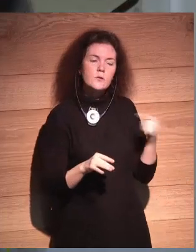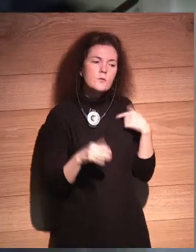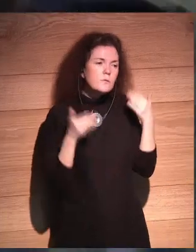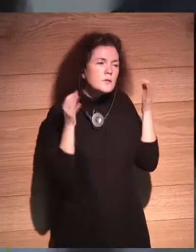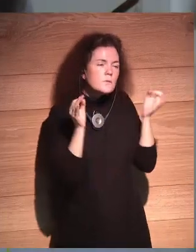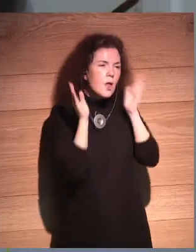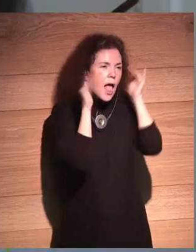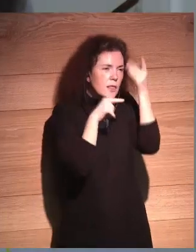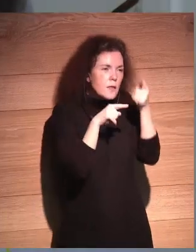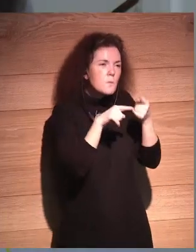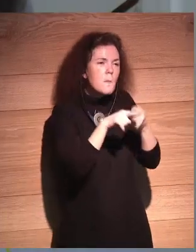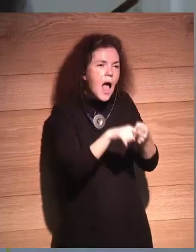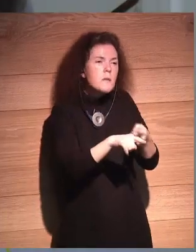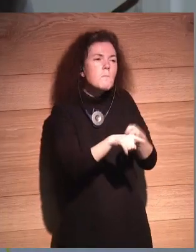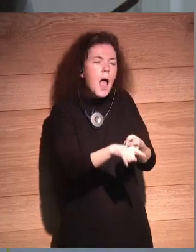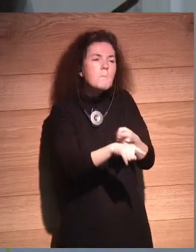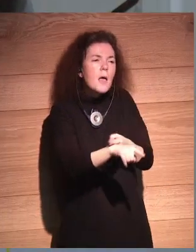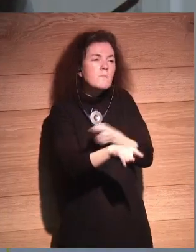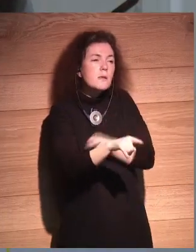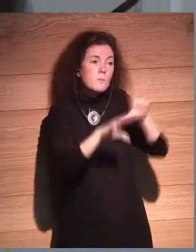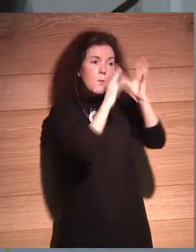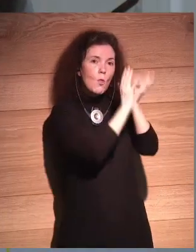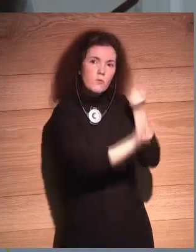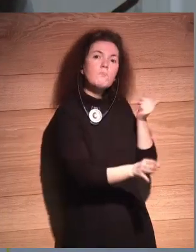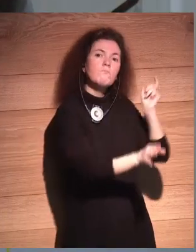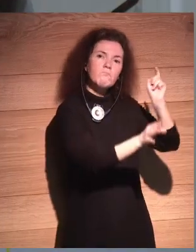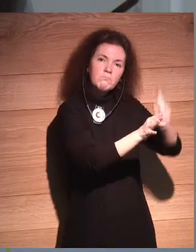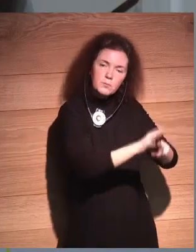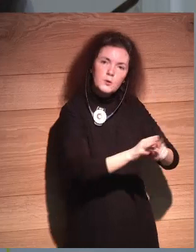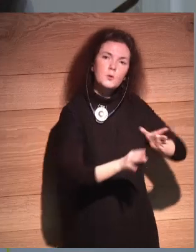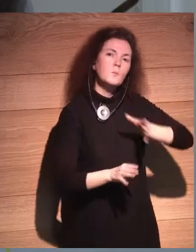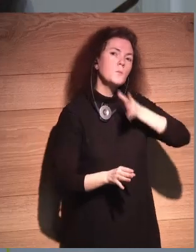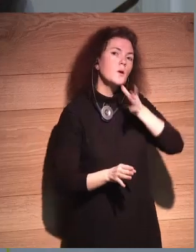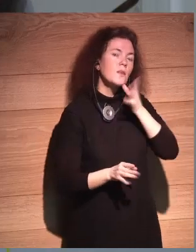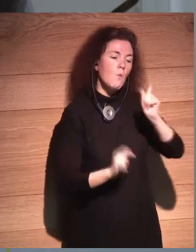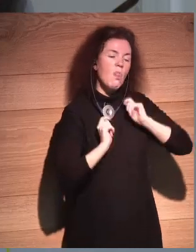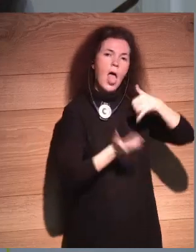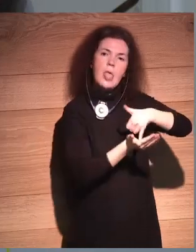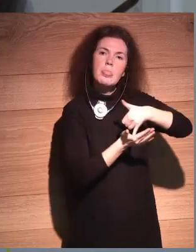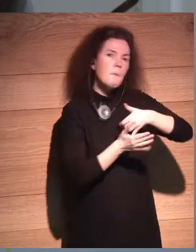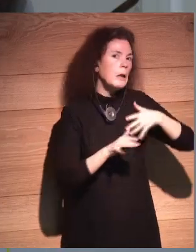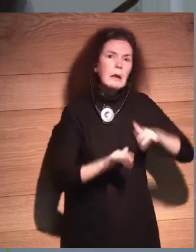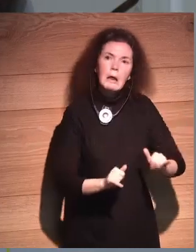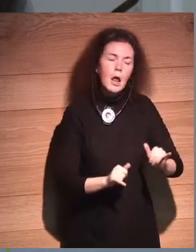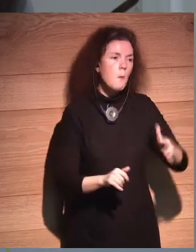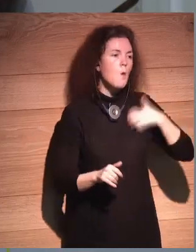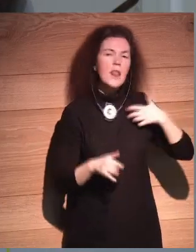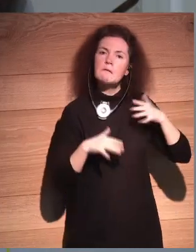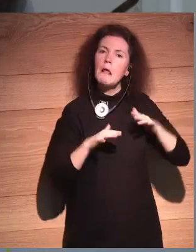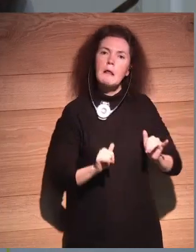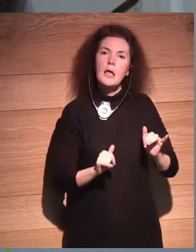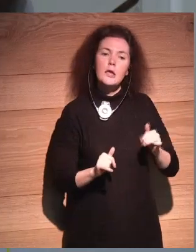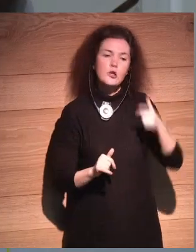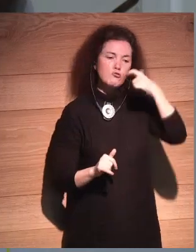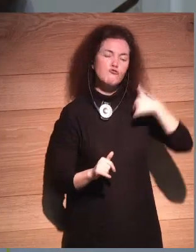más atención a ese mundo del que yo formaba parte, porque ni me debilitaba ni me importunaba. Estaba